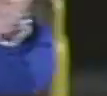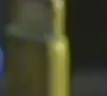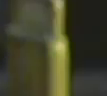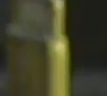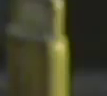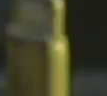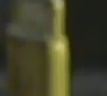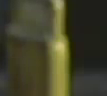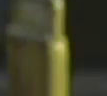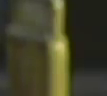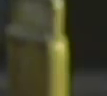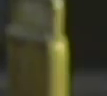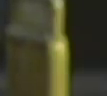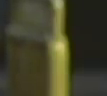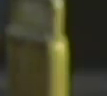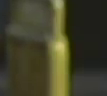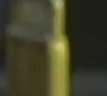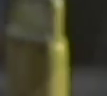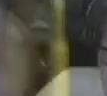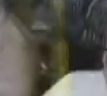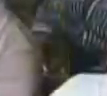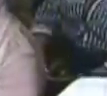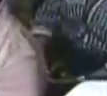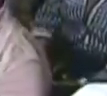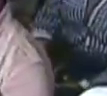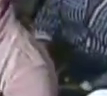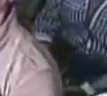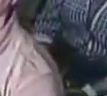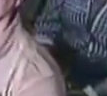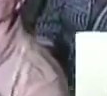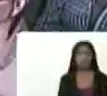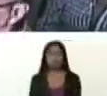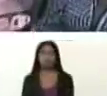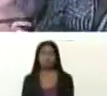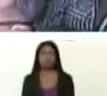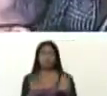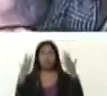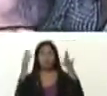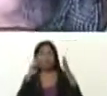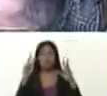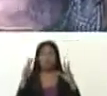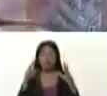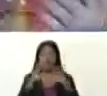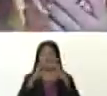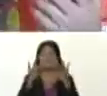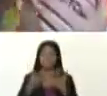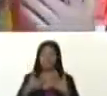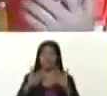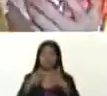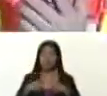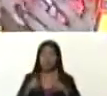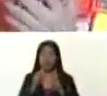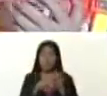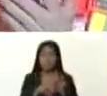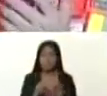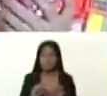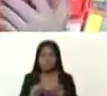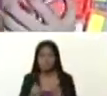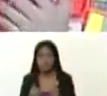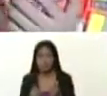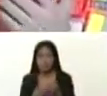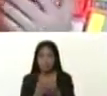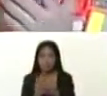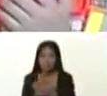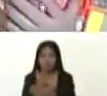Un aplauso, pues, ustedes vean. Esta empresa Cartones de Venezuela, desde la semilla, desde el